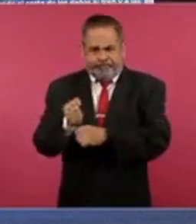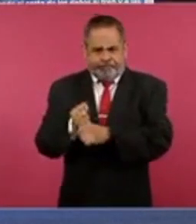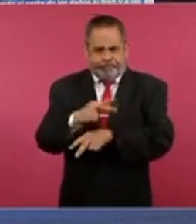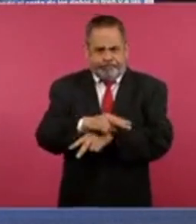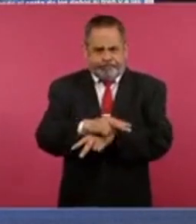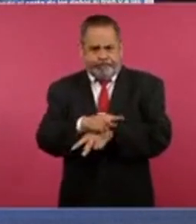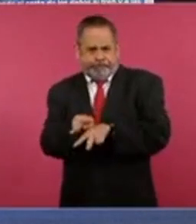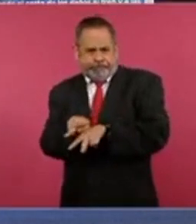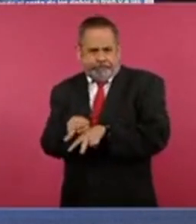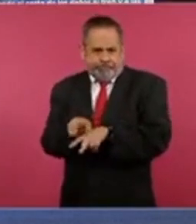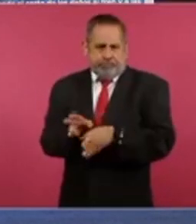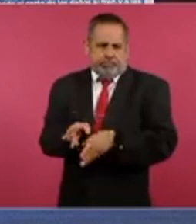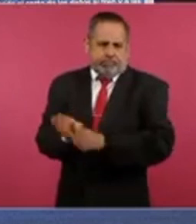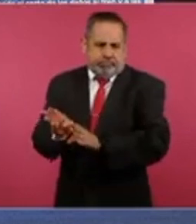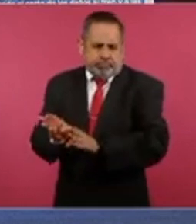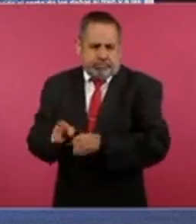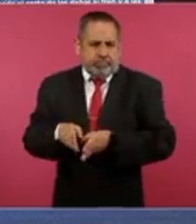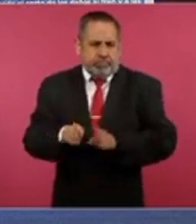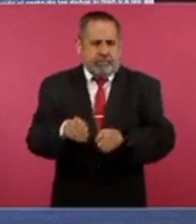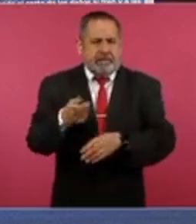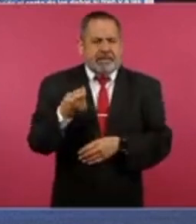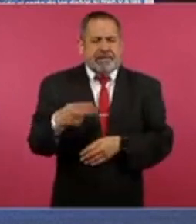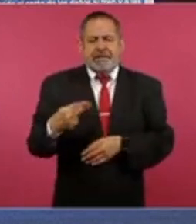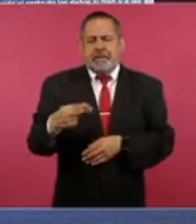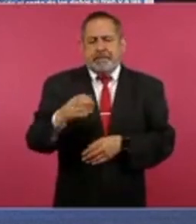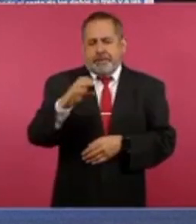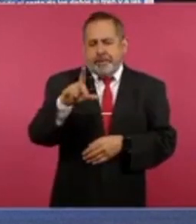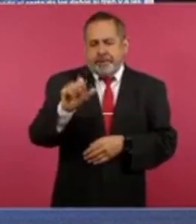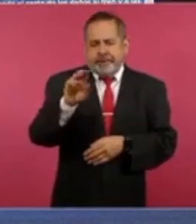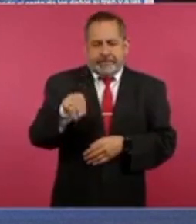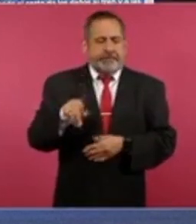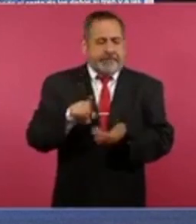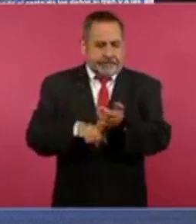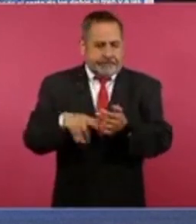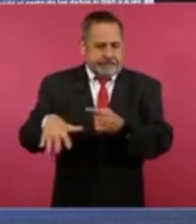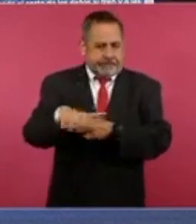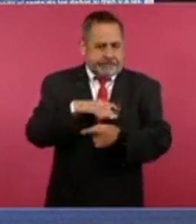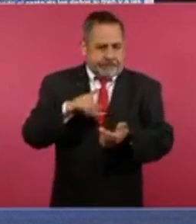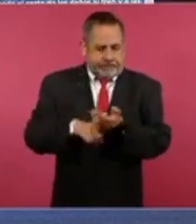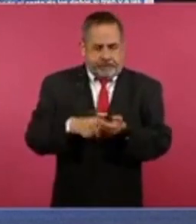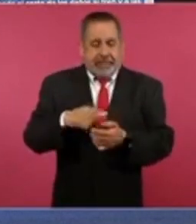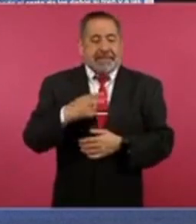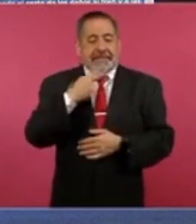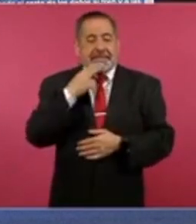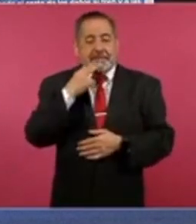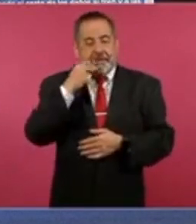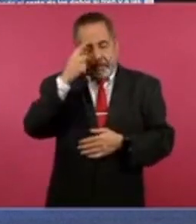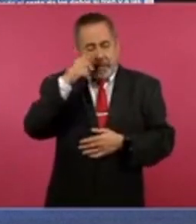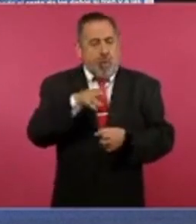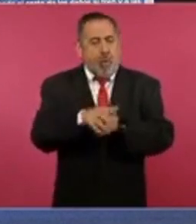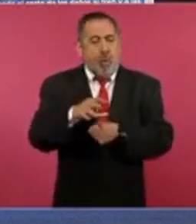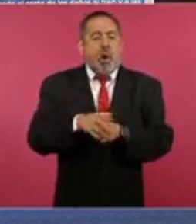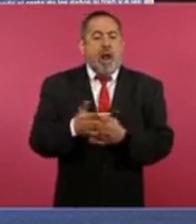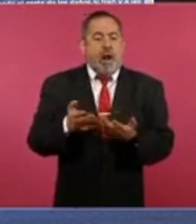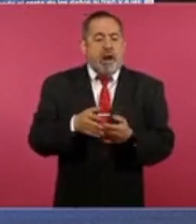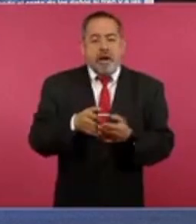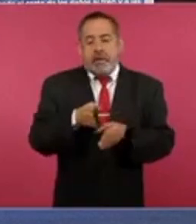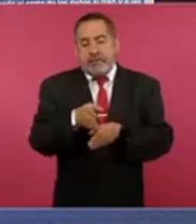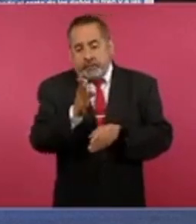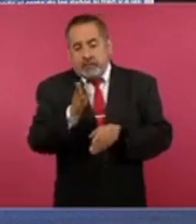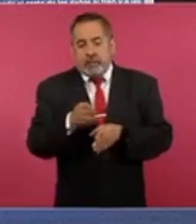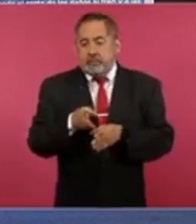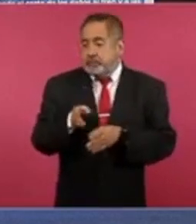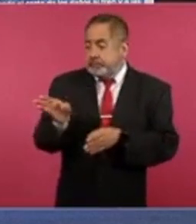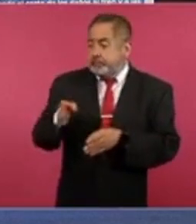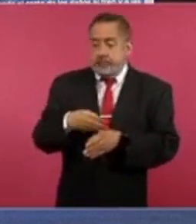estos aparatos se llaman clamps, son fijadores de lo que es el aparato de